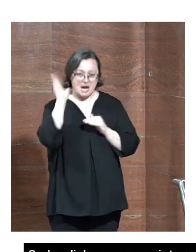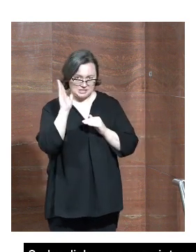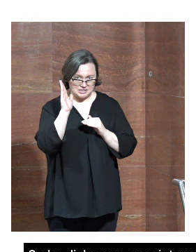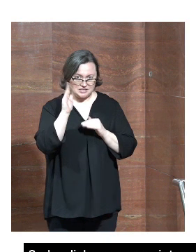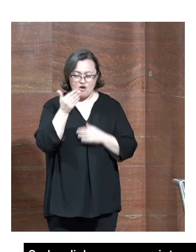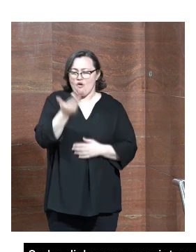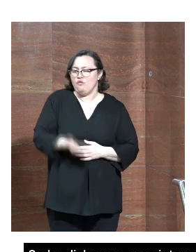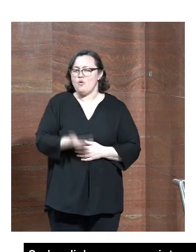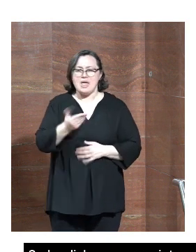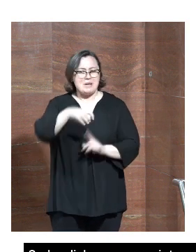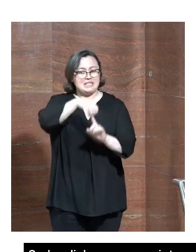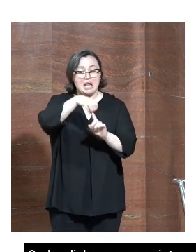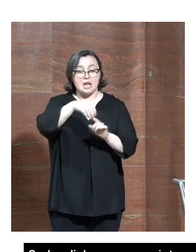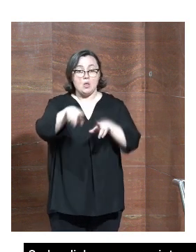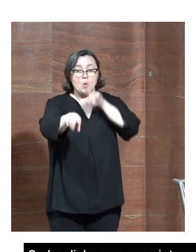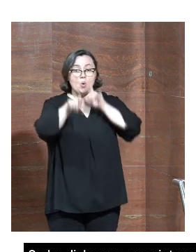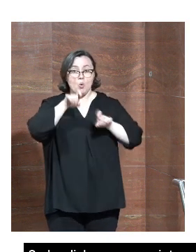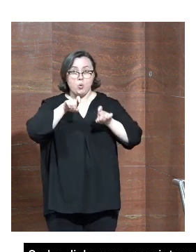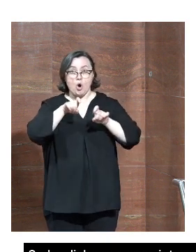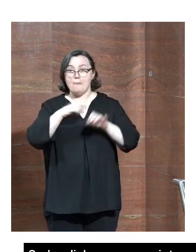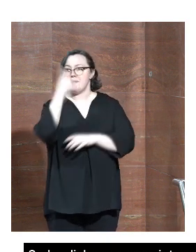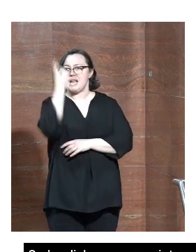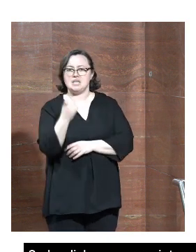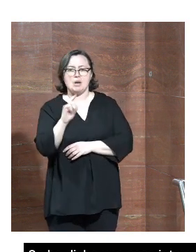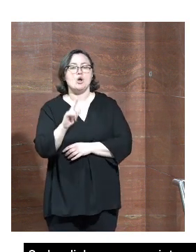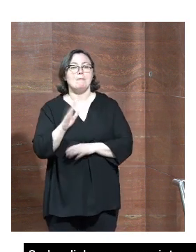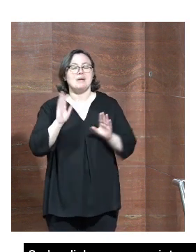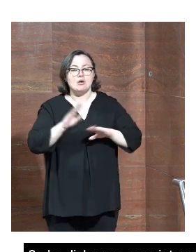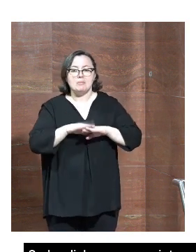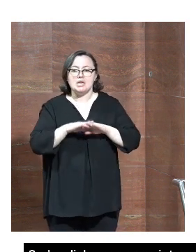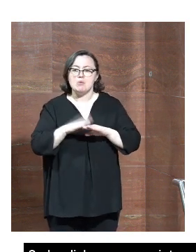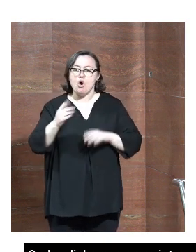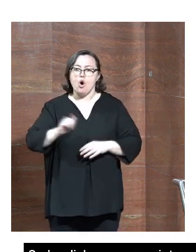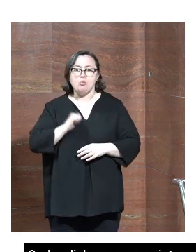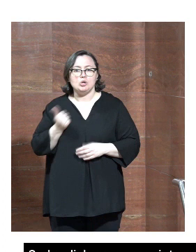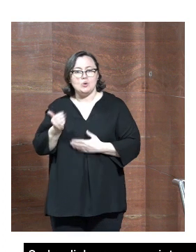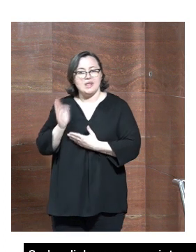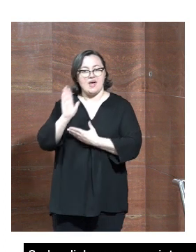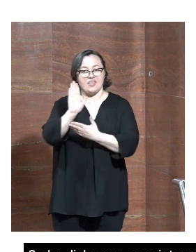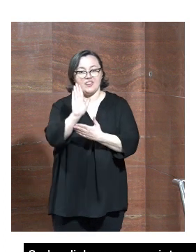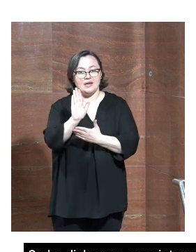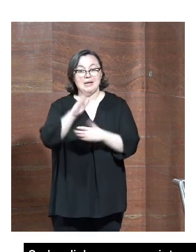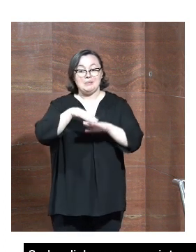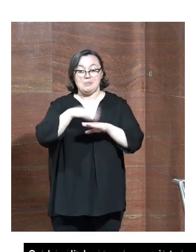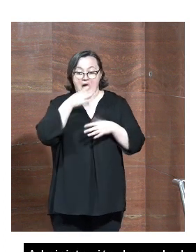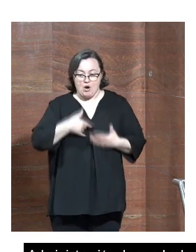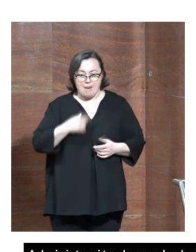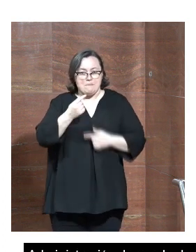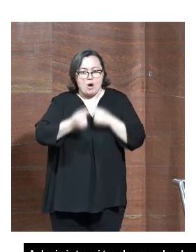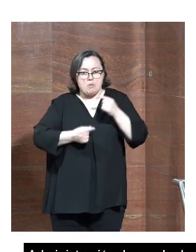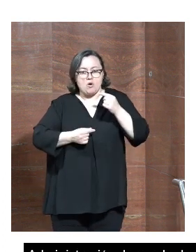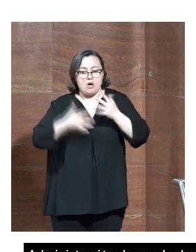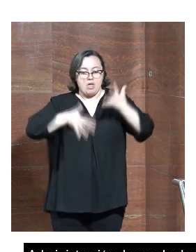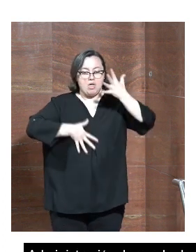años. ¿Esto es irreversible para siempre? No, pero se les está dando la oportunidad de que puedan ir